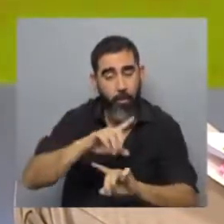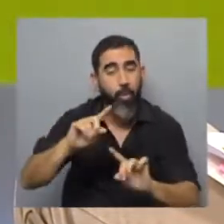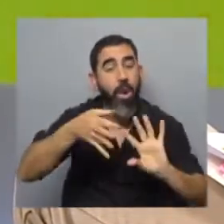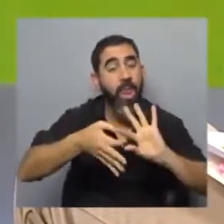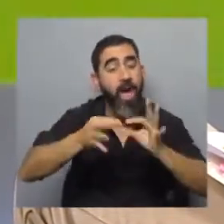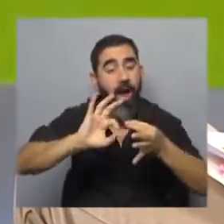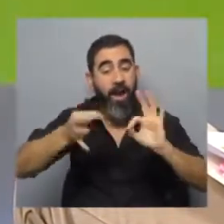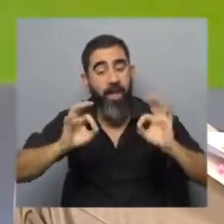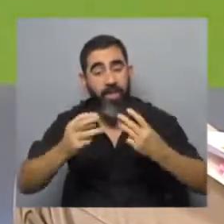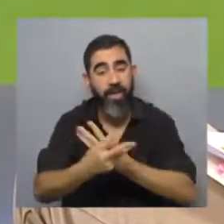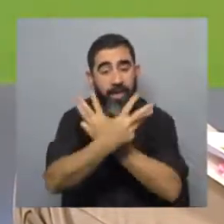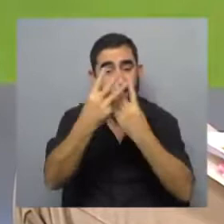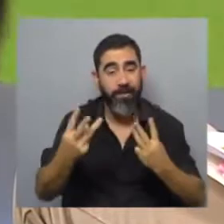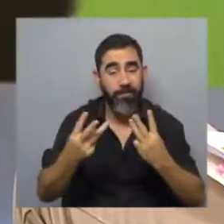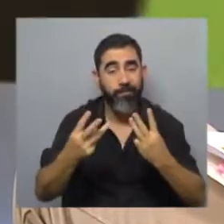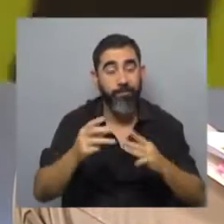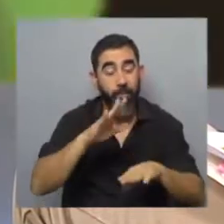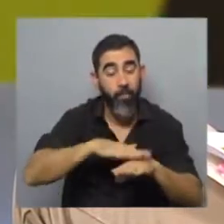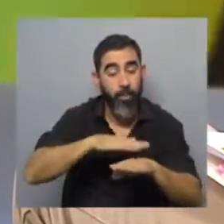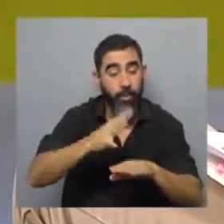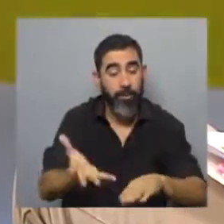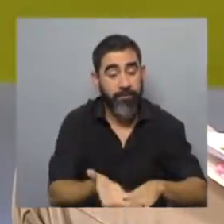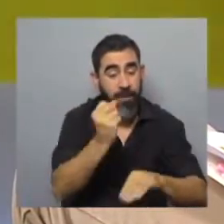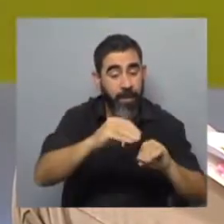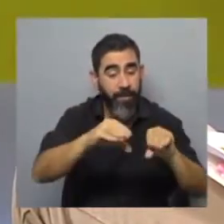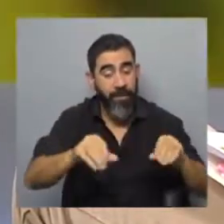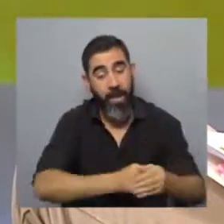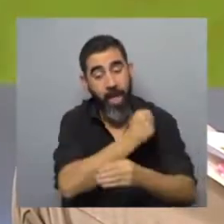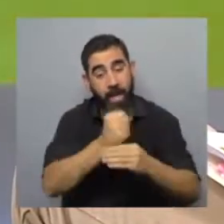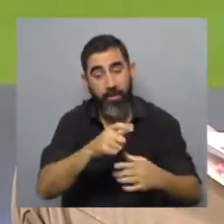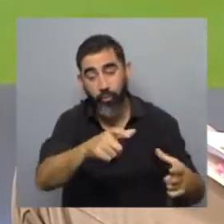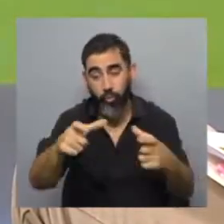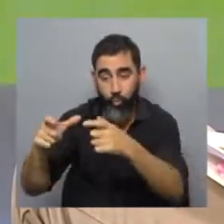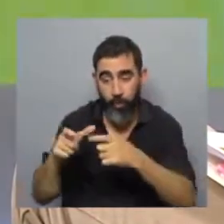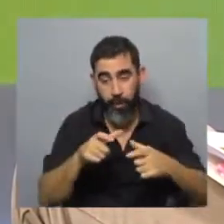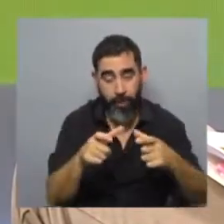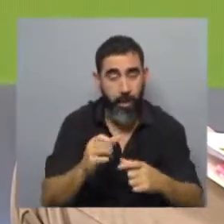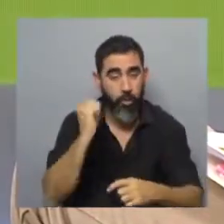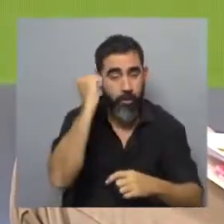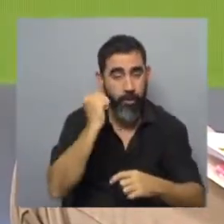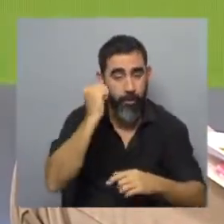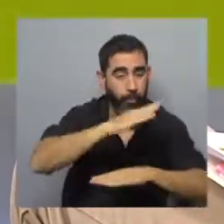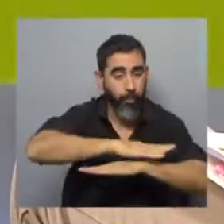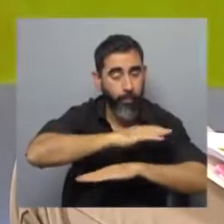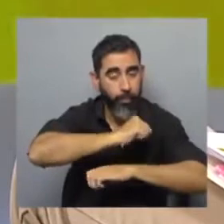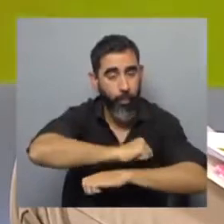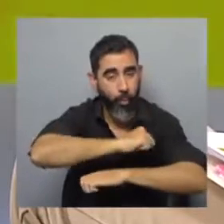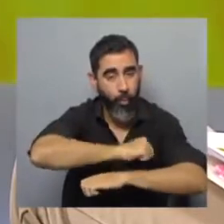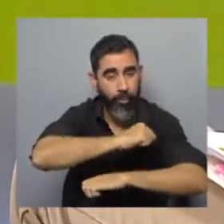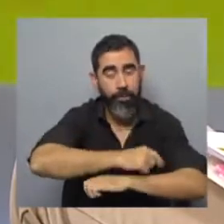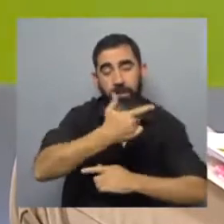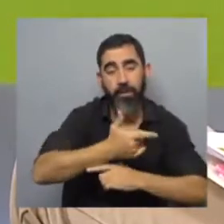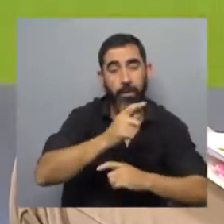ocurre, que transcurre desde la cosecha hasta que llega al supermercado, en el transporte, en el empaquetado, en